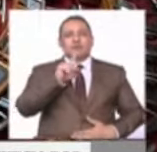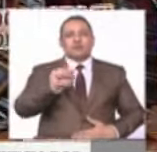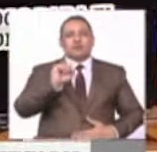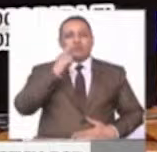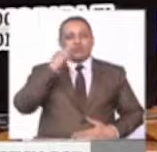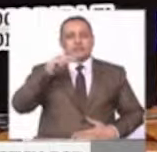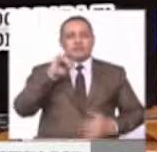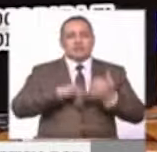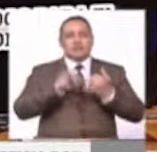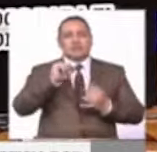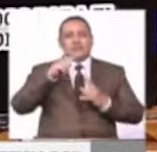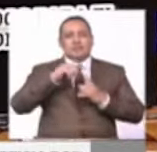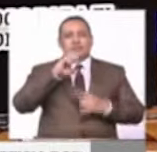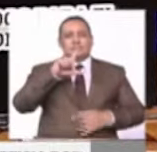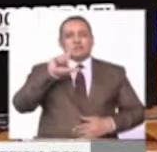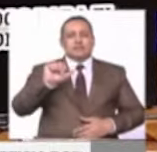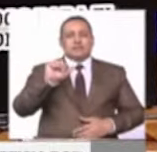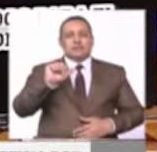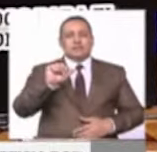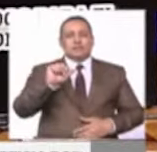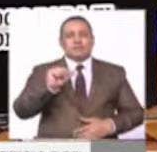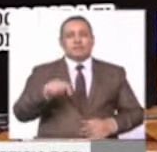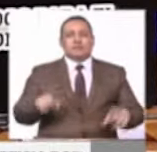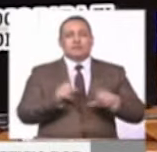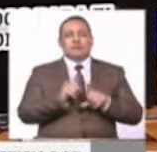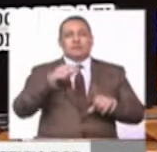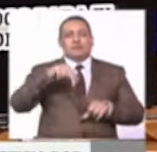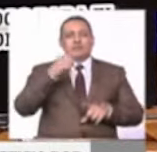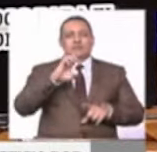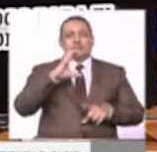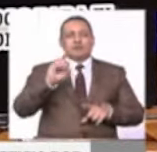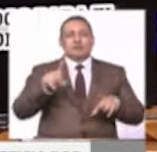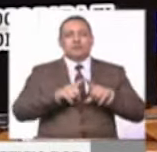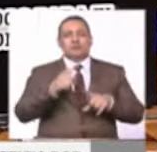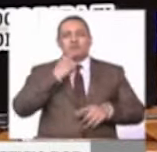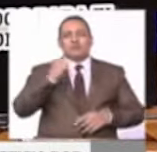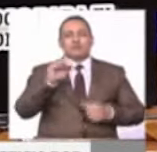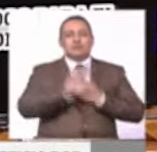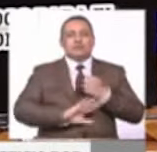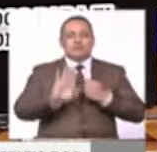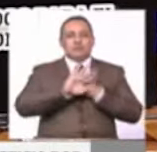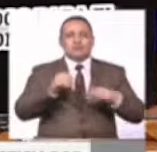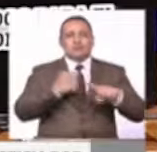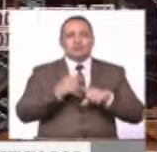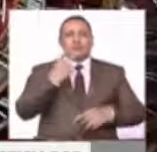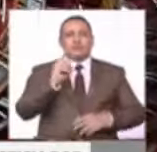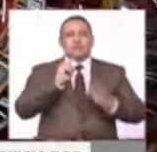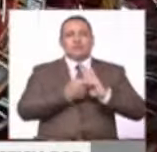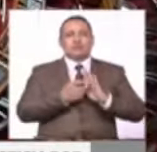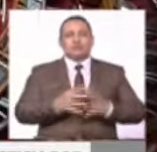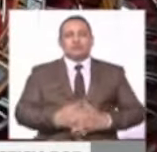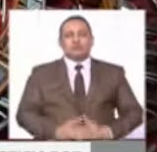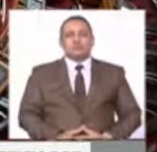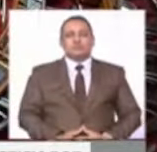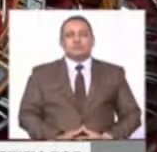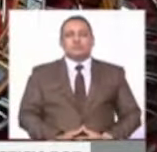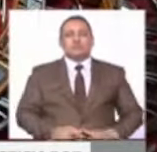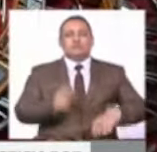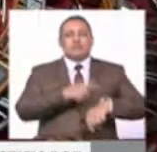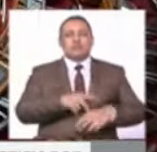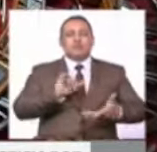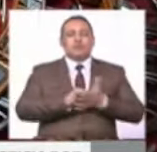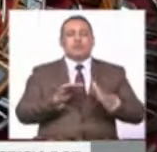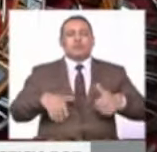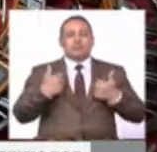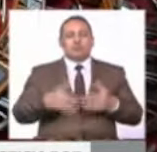Inés sello de ñeco para ejercer su derecho de defensa hasta por 20 minutos tiempo que